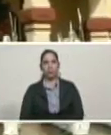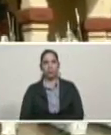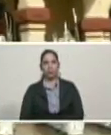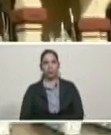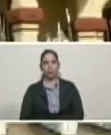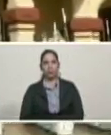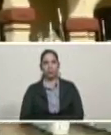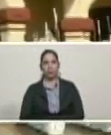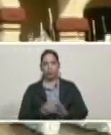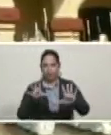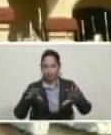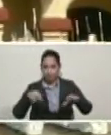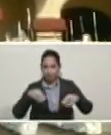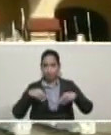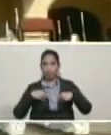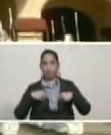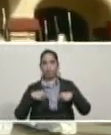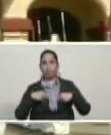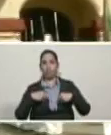Aferrados